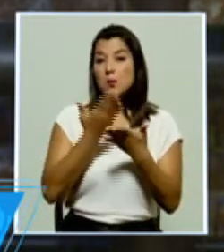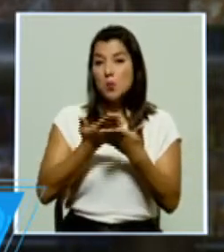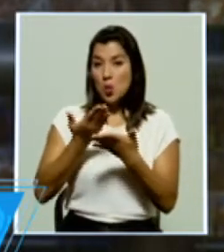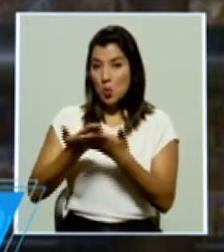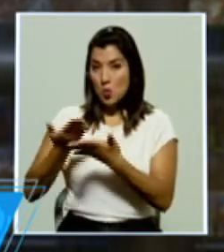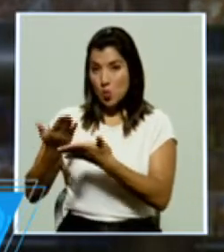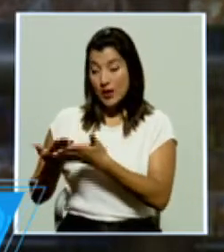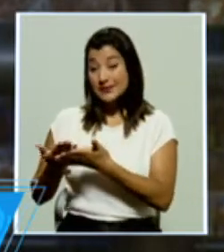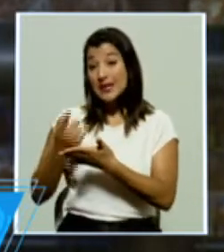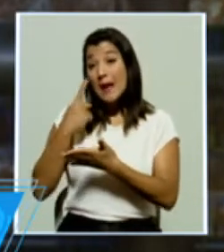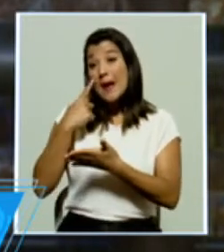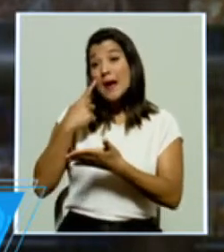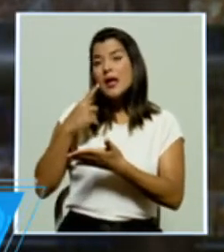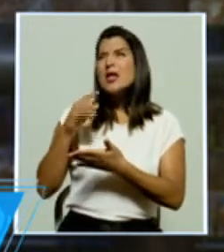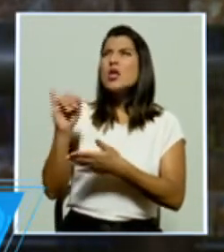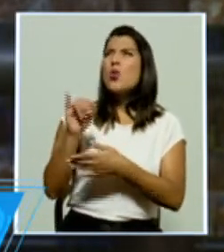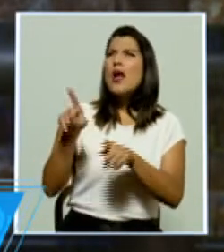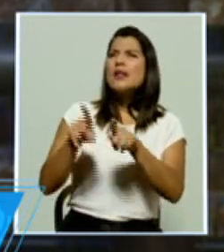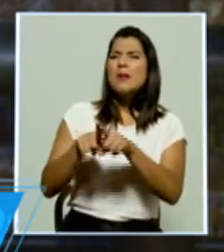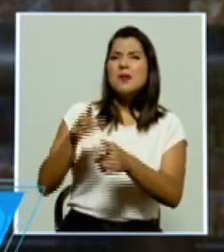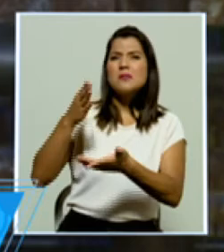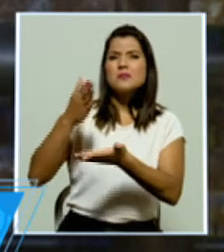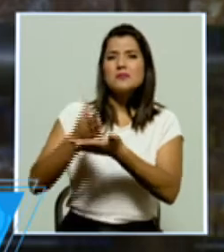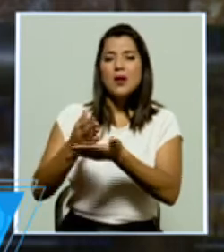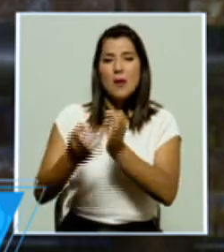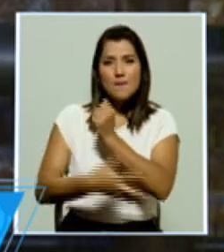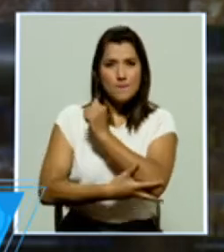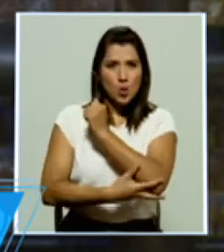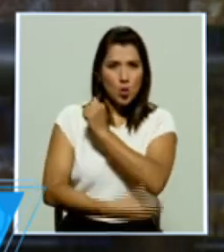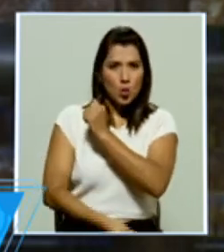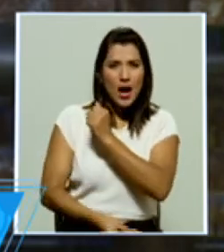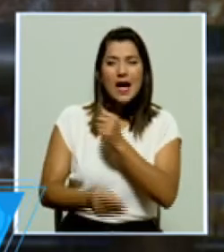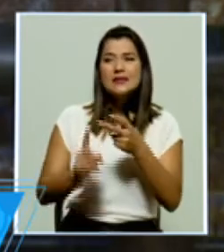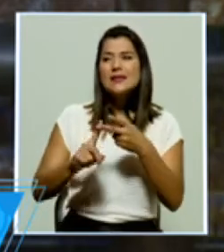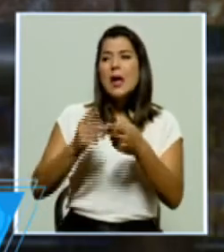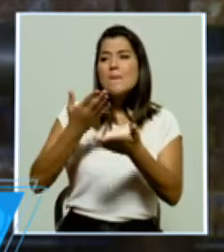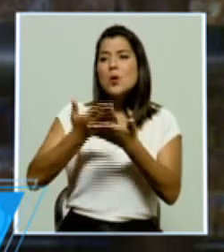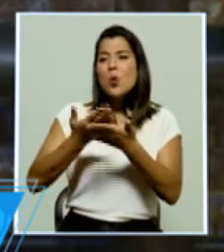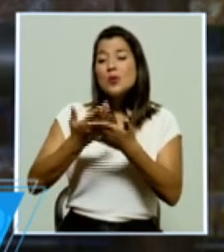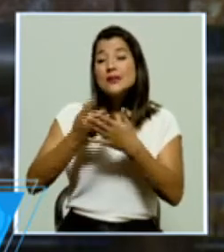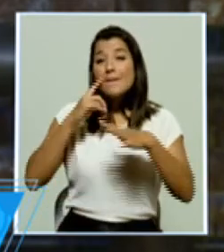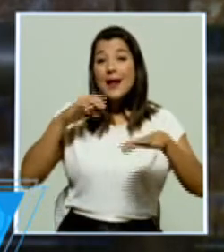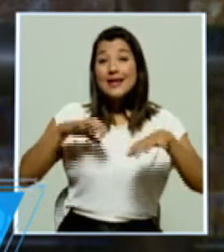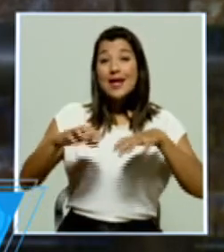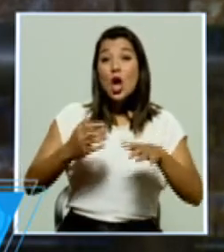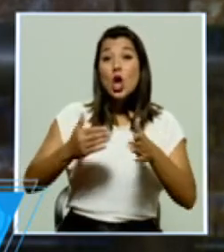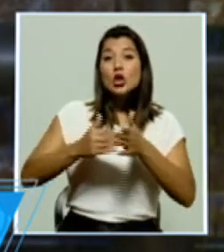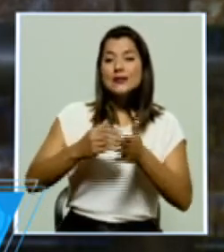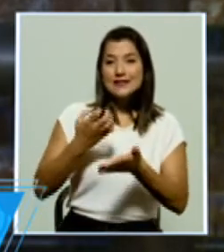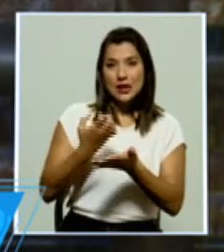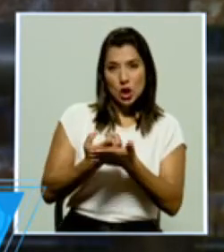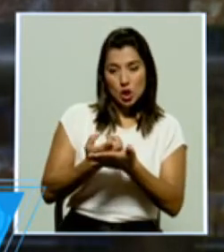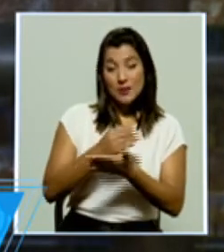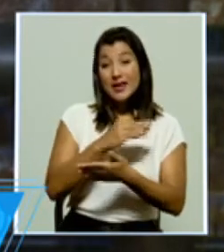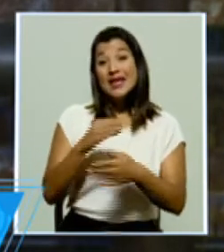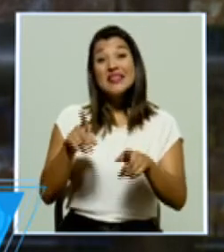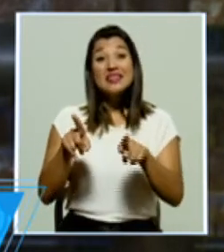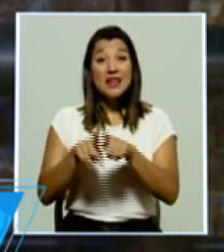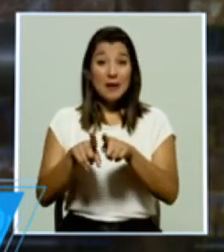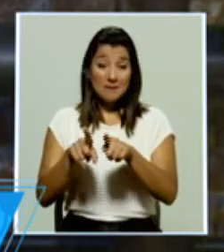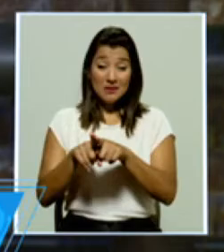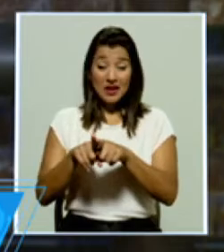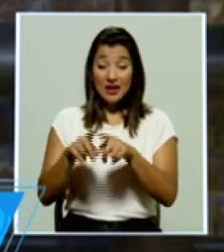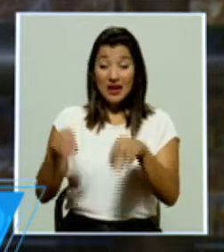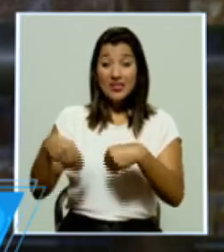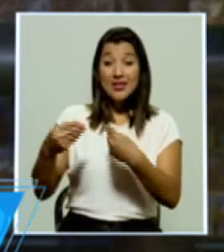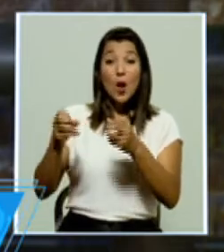de combate a la pobreza, con medidas para reactivación económica e incluso sobre trabajo decente,